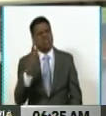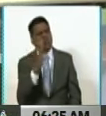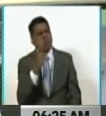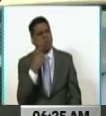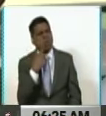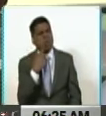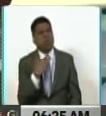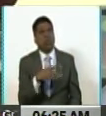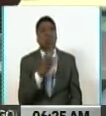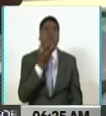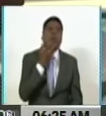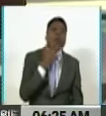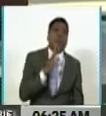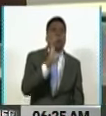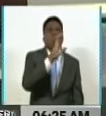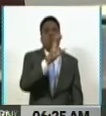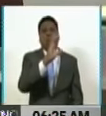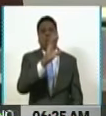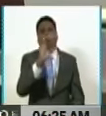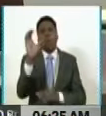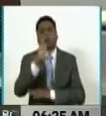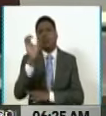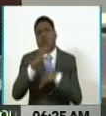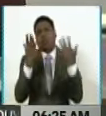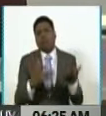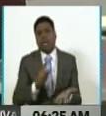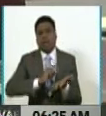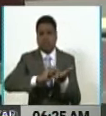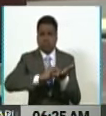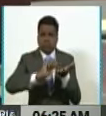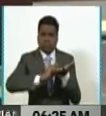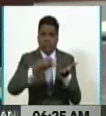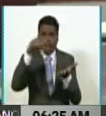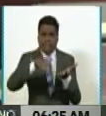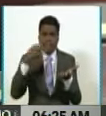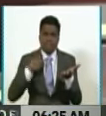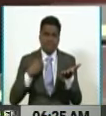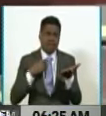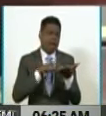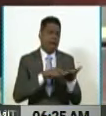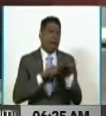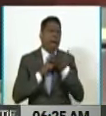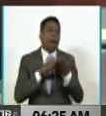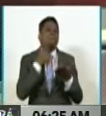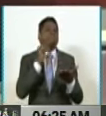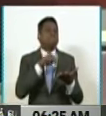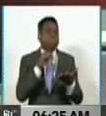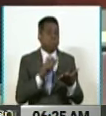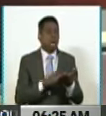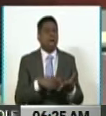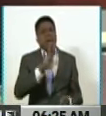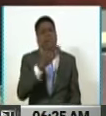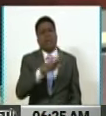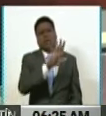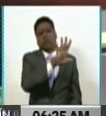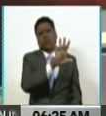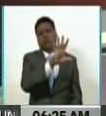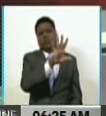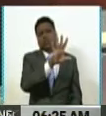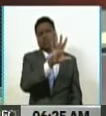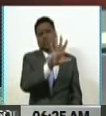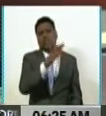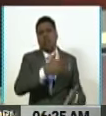colombianos nacionalizados y con todo lo que tiene que ver con la enorme comunidad de colombianos, que oficialmente son de 5.5 millones, pero todos sabemos